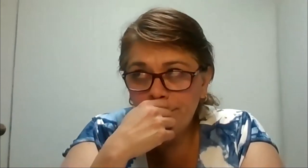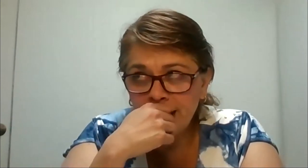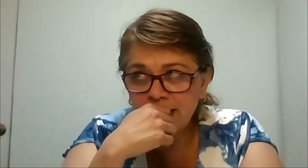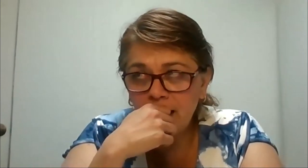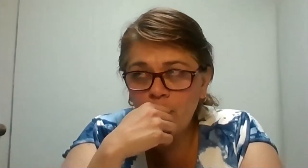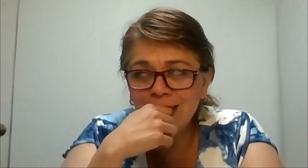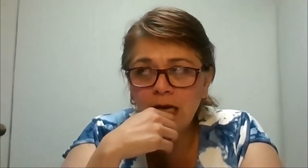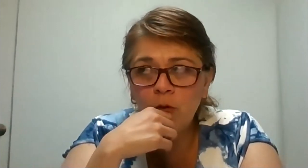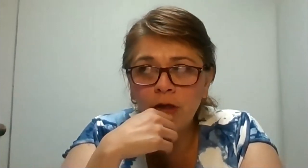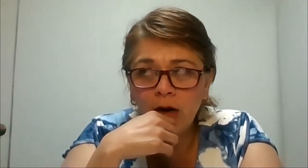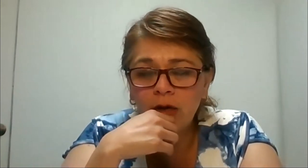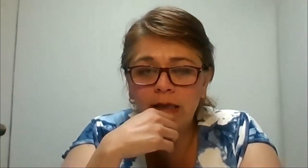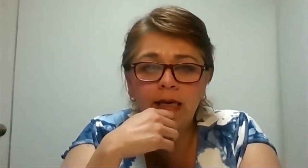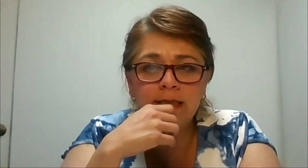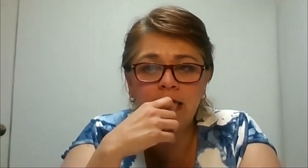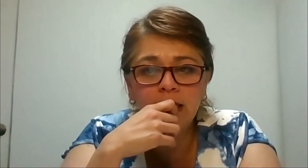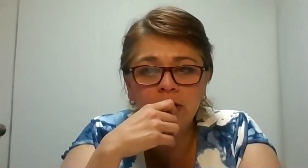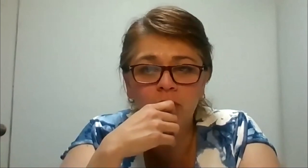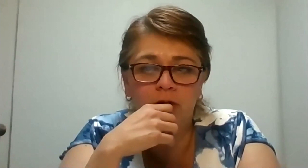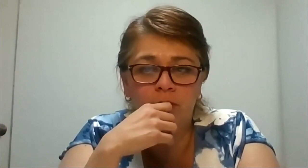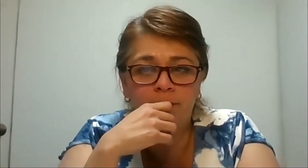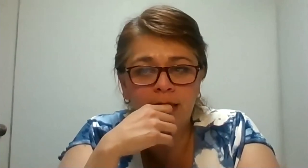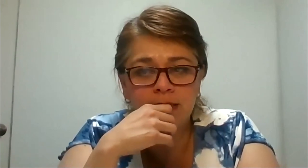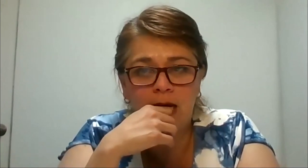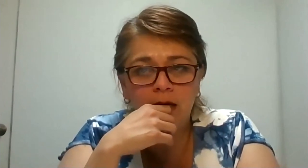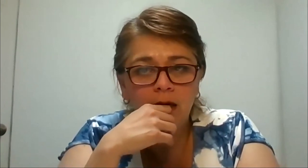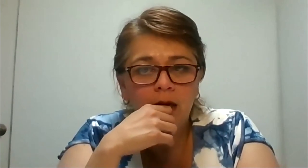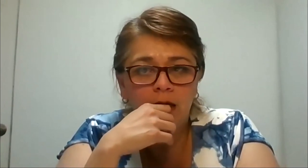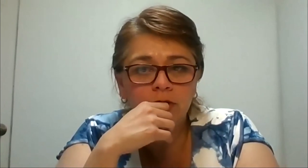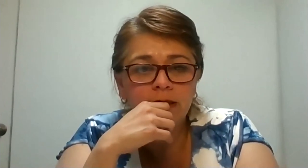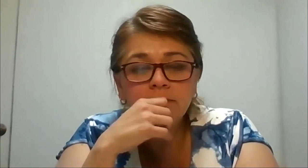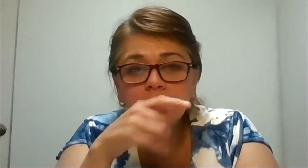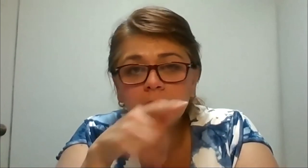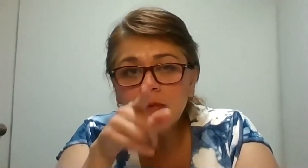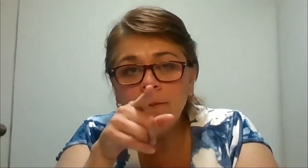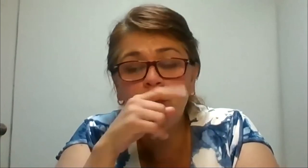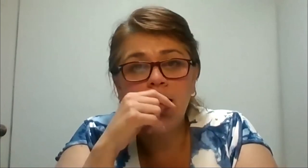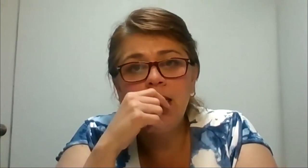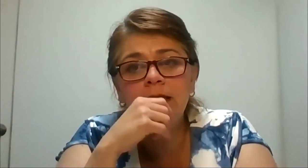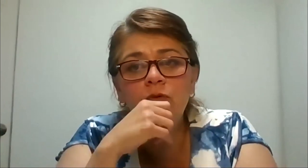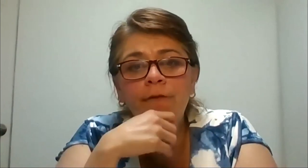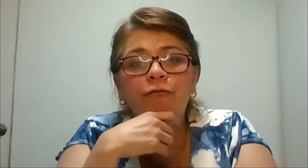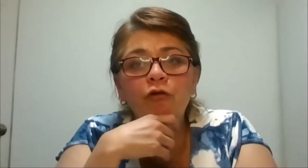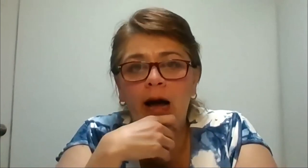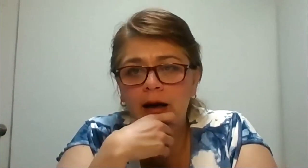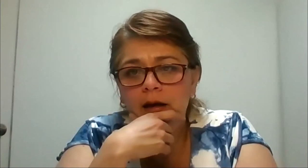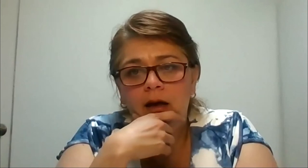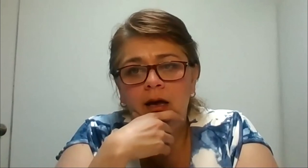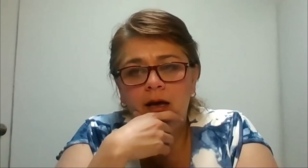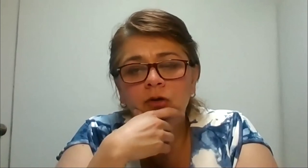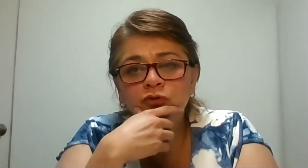tu empresa, cuál es el modelo que quieres seguir dentro de tu empresa. Entonces, por ahí anda una